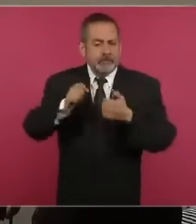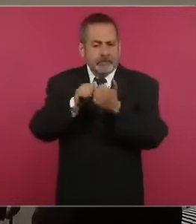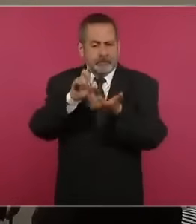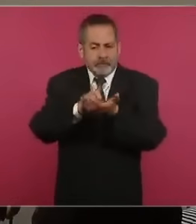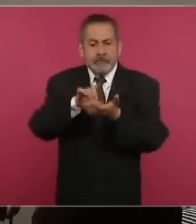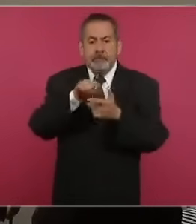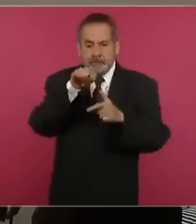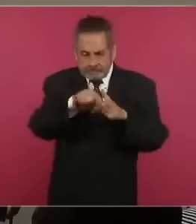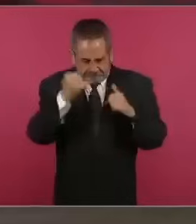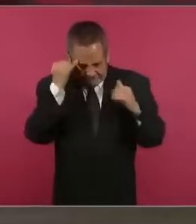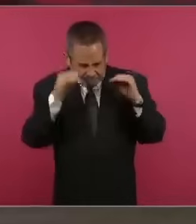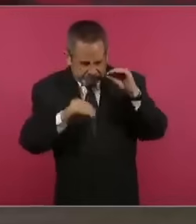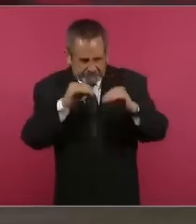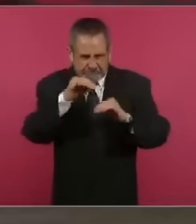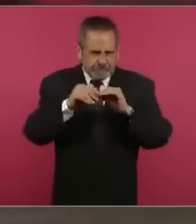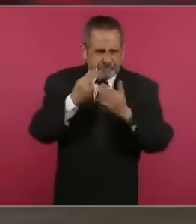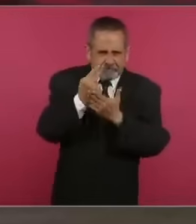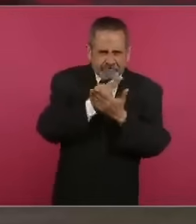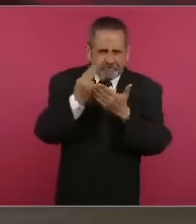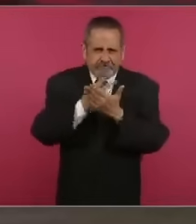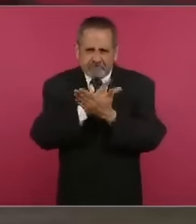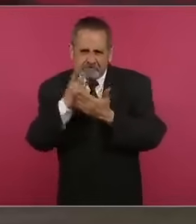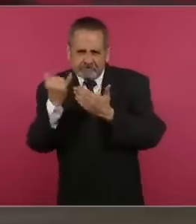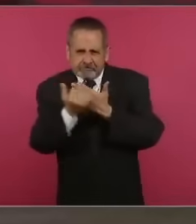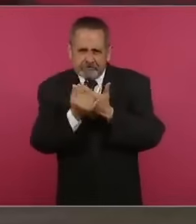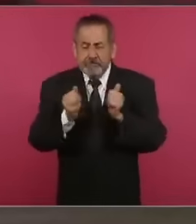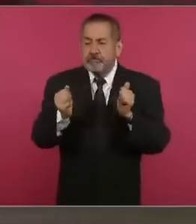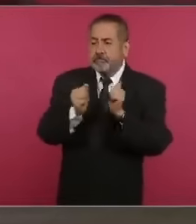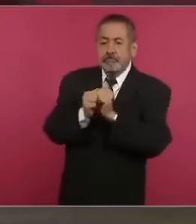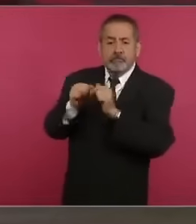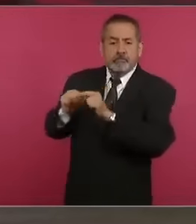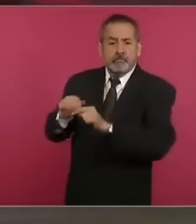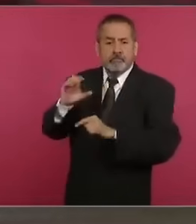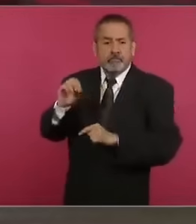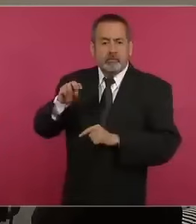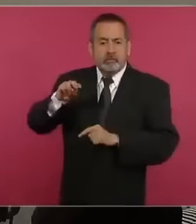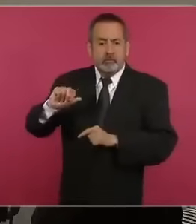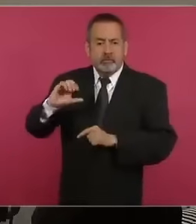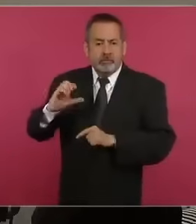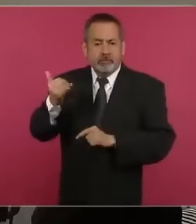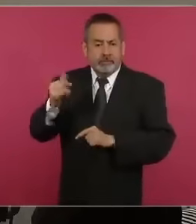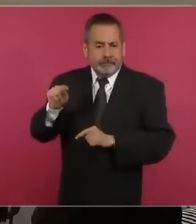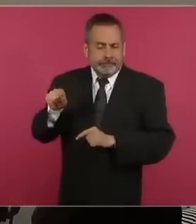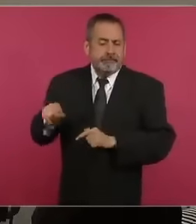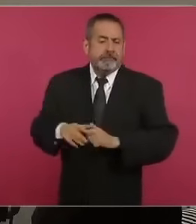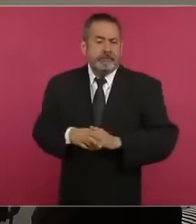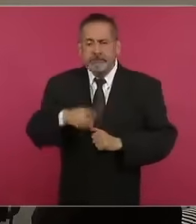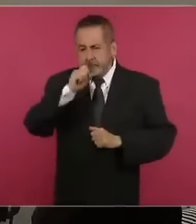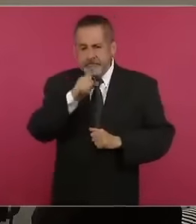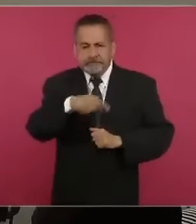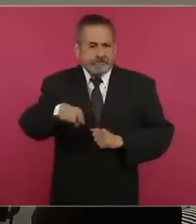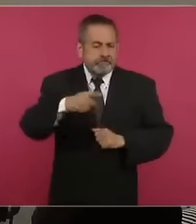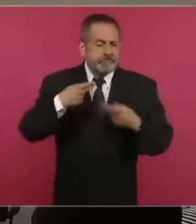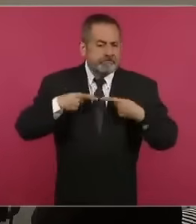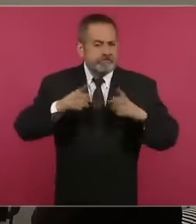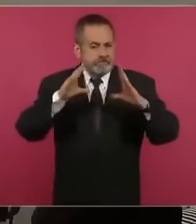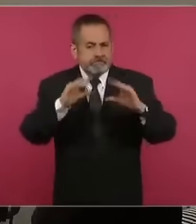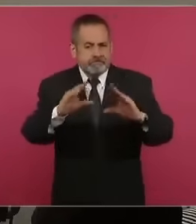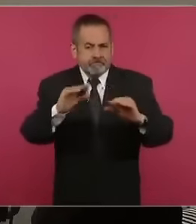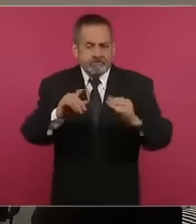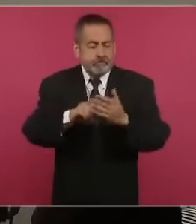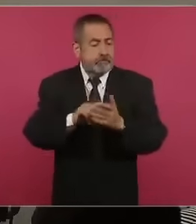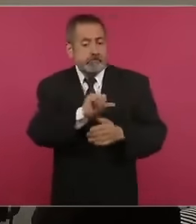discapacidad en colaboración y ayuda con el CONACYT. Y también va a haber capacitación y formación de personas